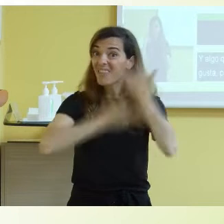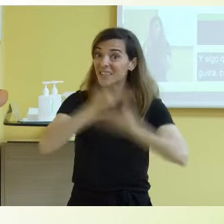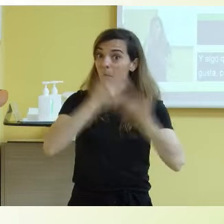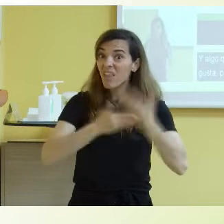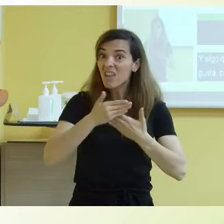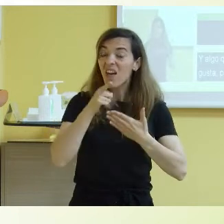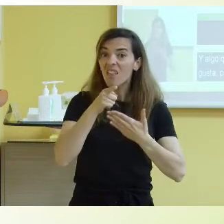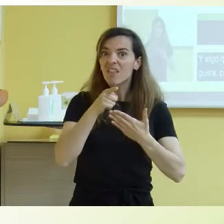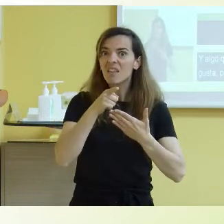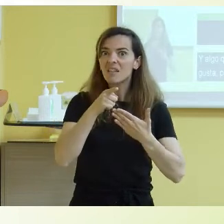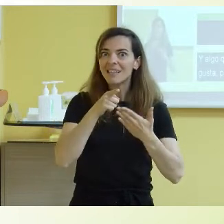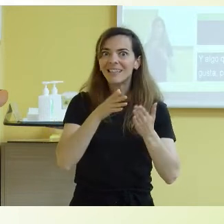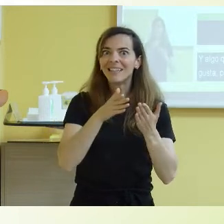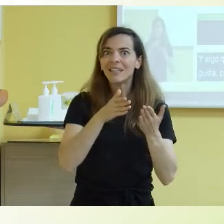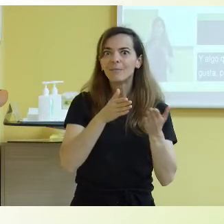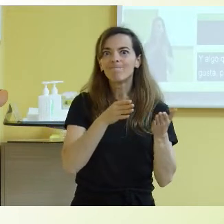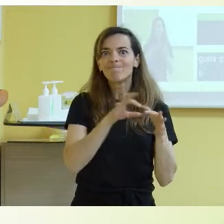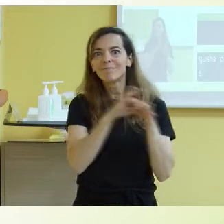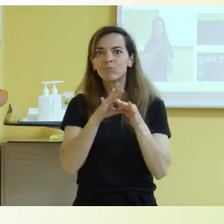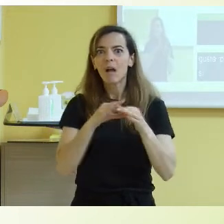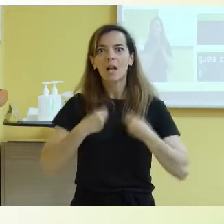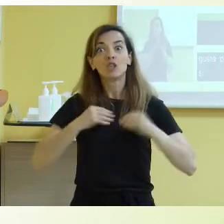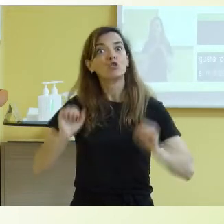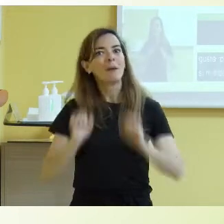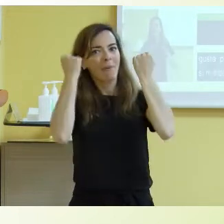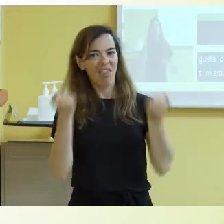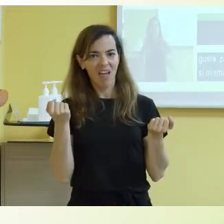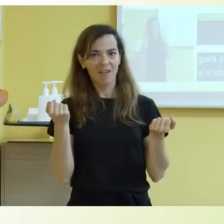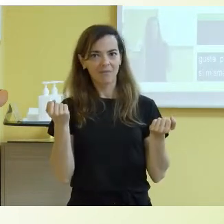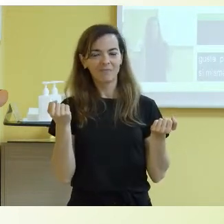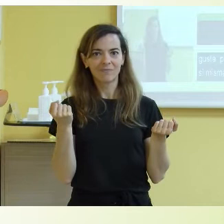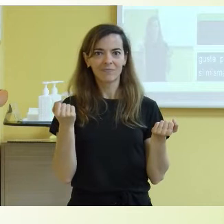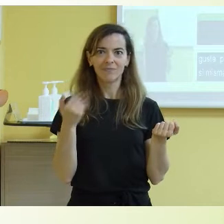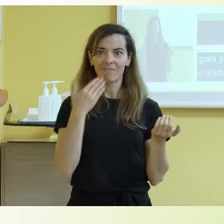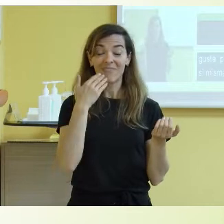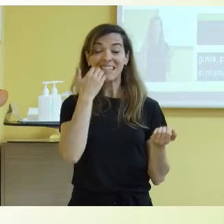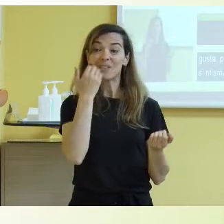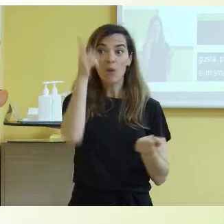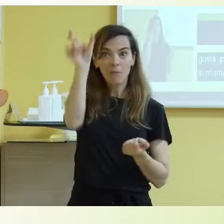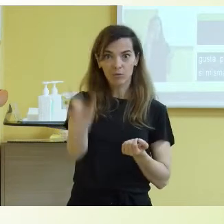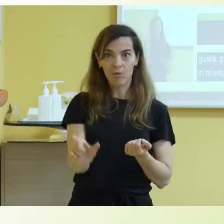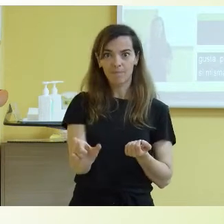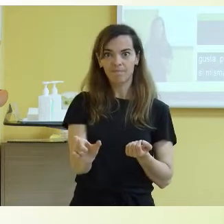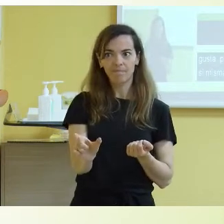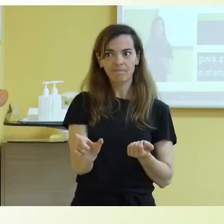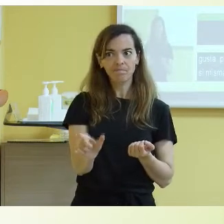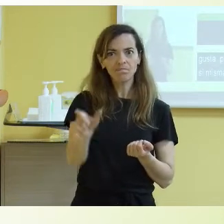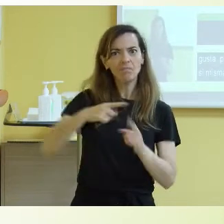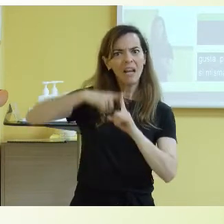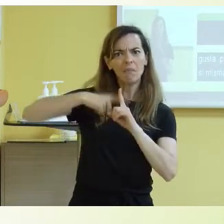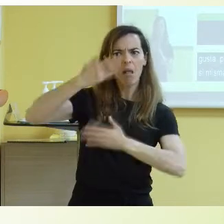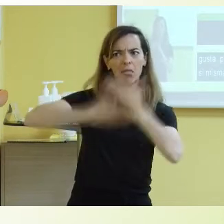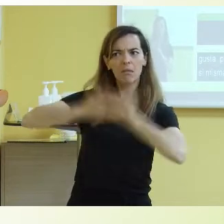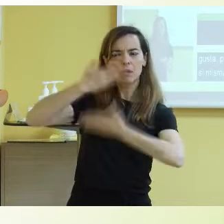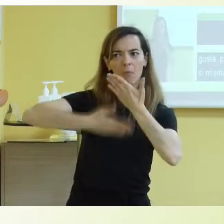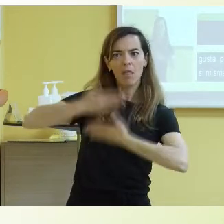es un predictor de supervivencia. Esto no son más que gráficas de supervivencia, de que cuando una persona tiene un nivel de